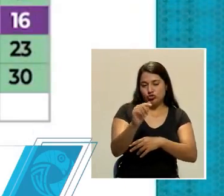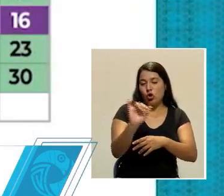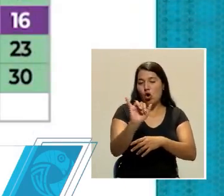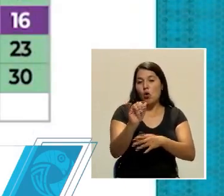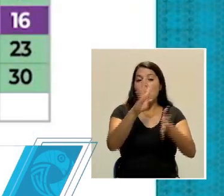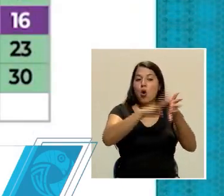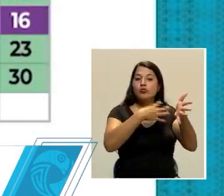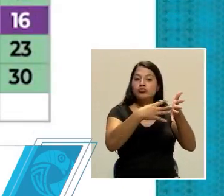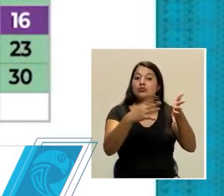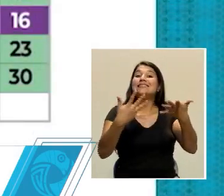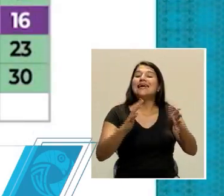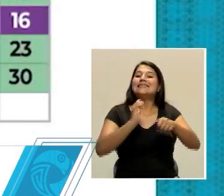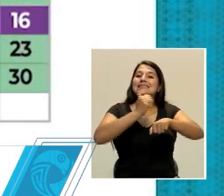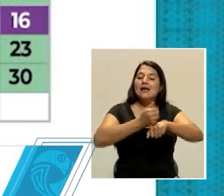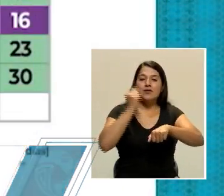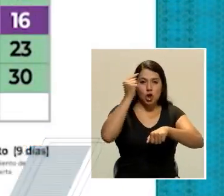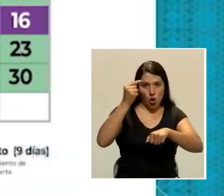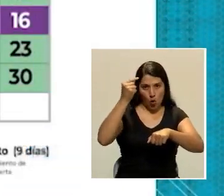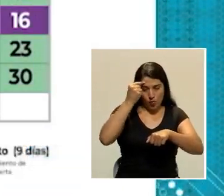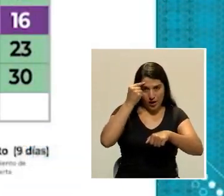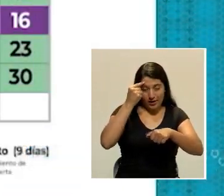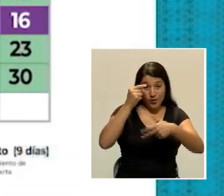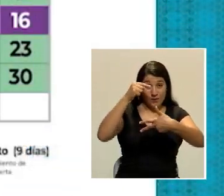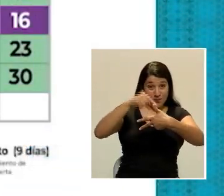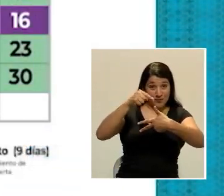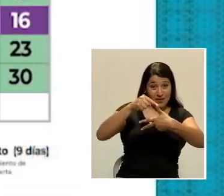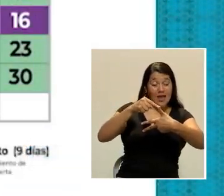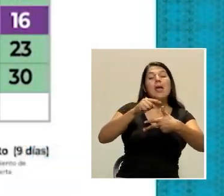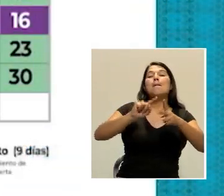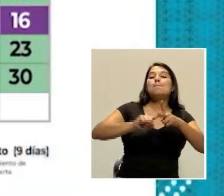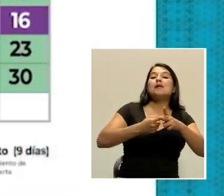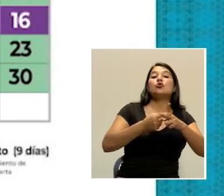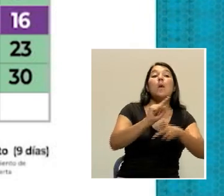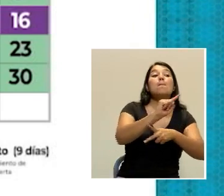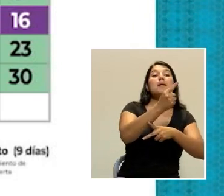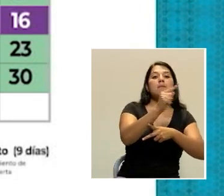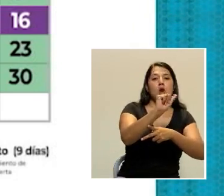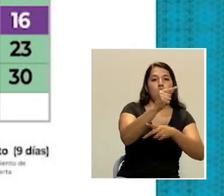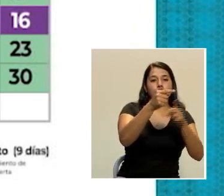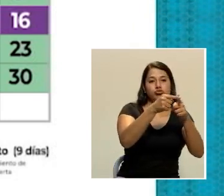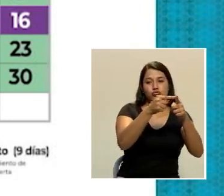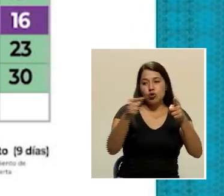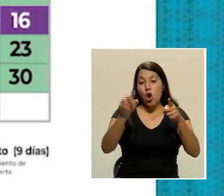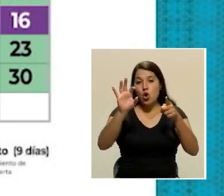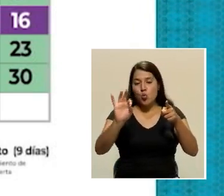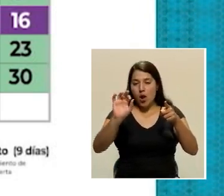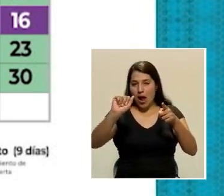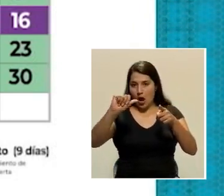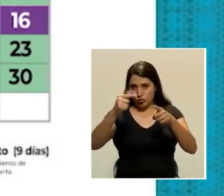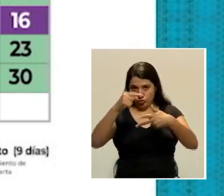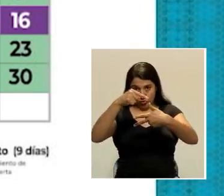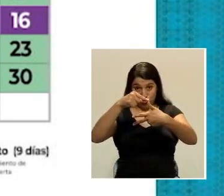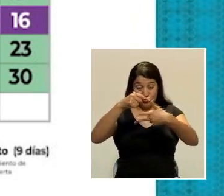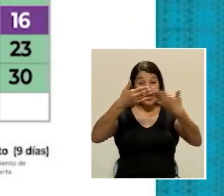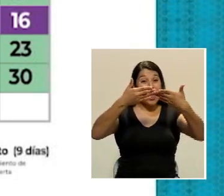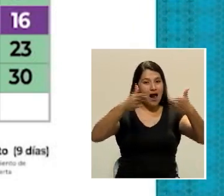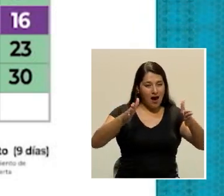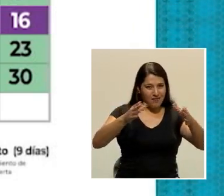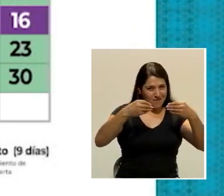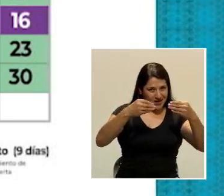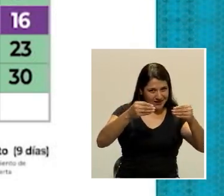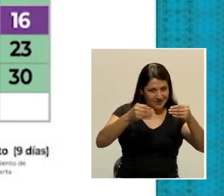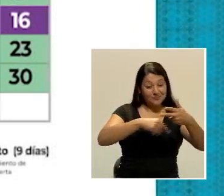Tras una corta fase de apertura, los negocios ubicados en cantones de alerta naranja deberán de prepararse para la fase de cierre a partir del próximo lunes